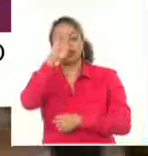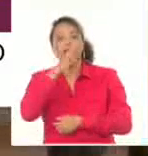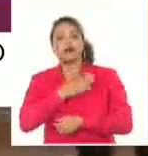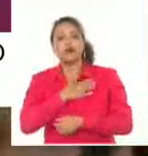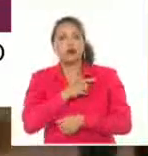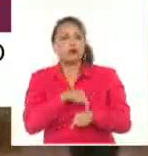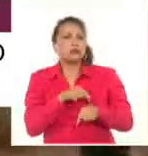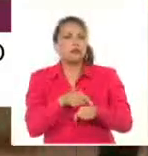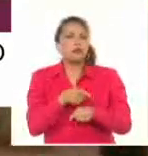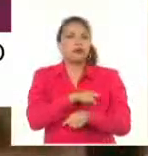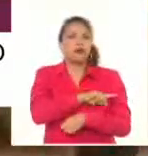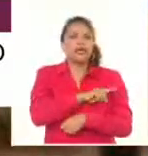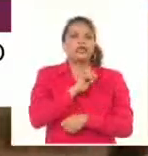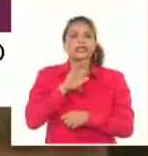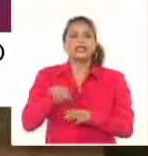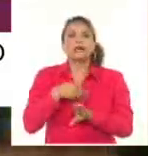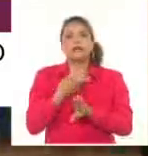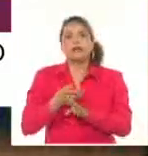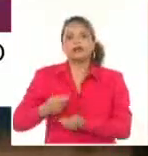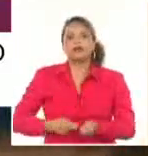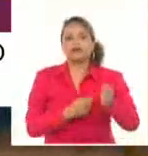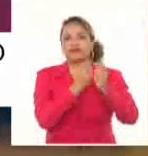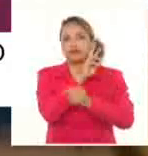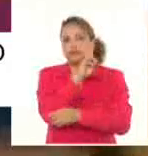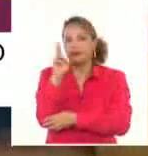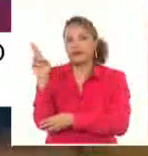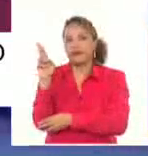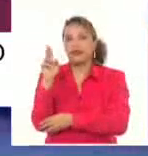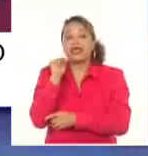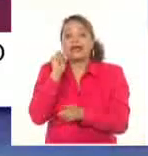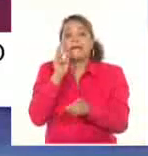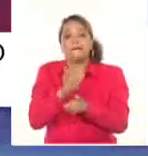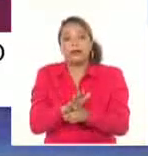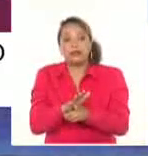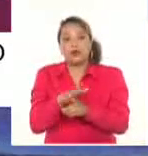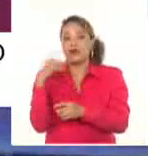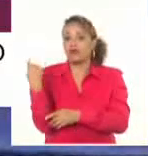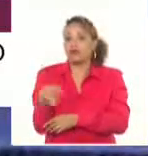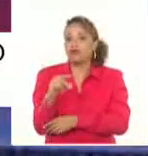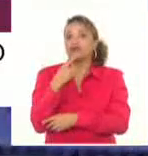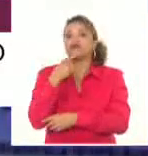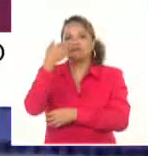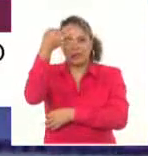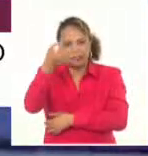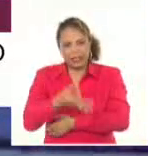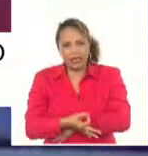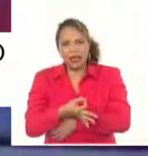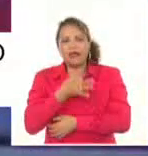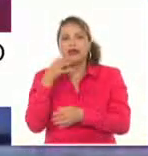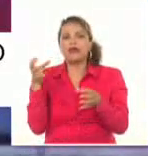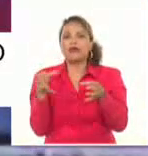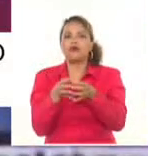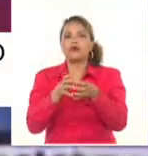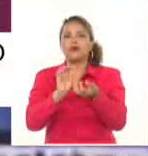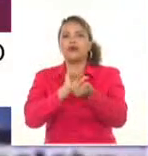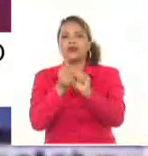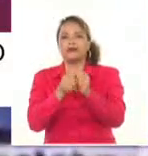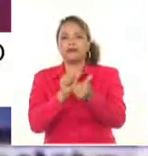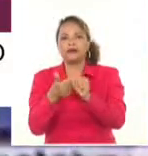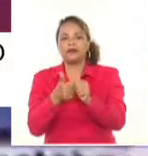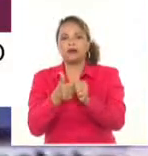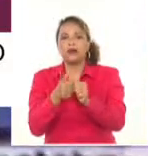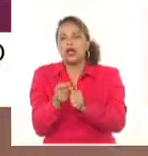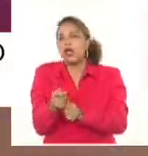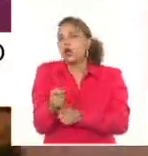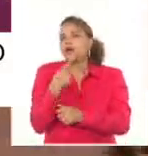tiempo después del triunfo revolucionario, cuando comenzó a gestarse un verdadero movimiento deportivo y muy pronto